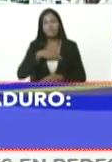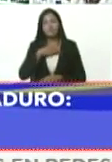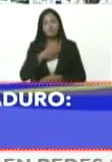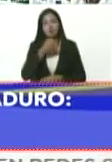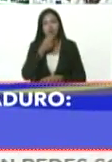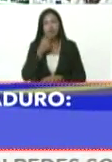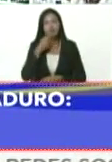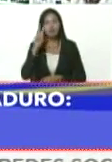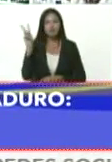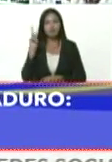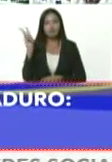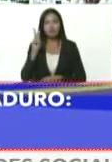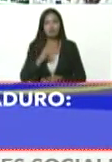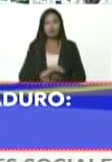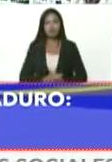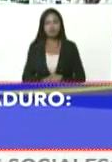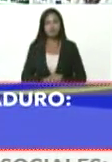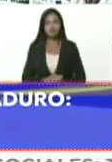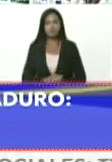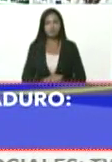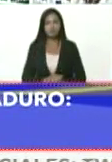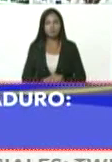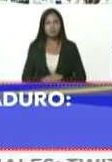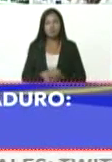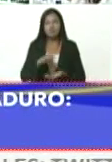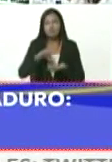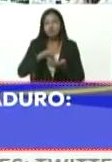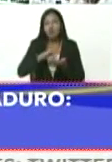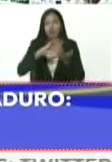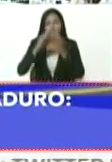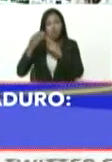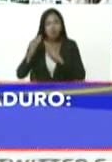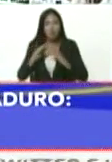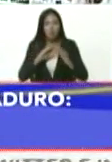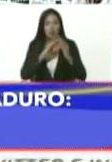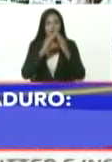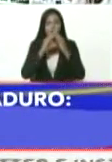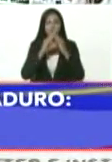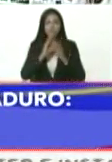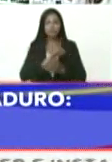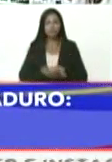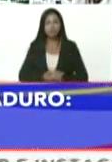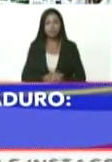Bella, de las ciudades comunales.